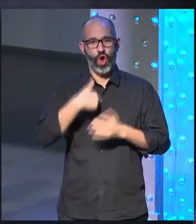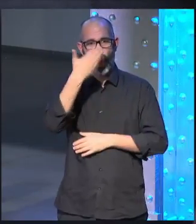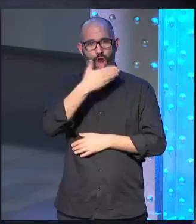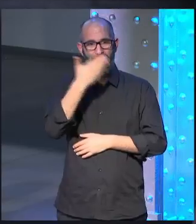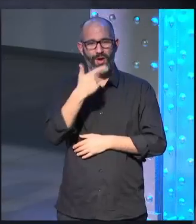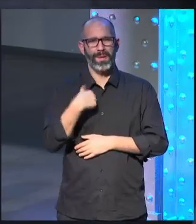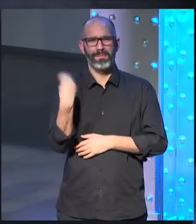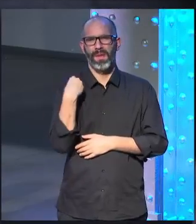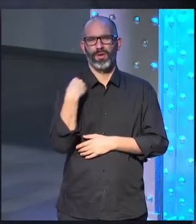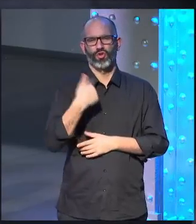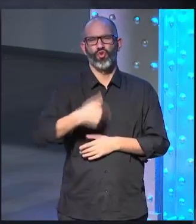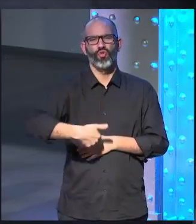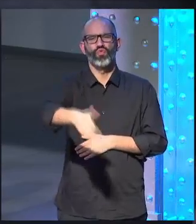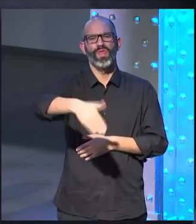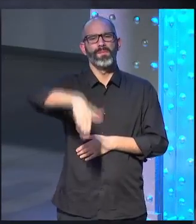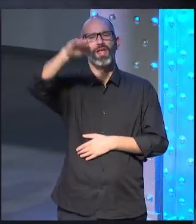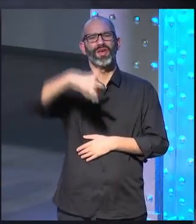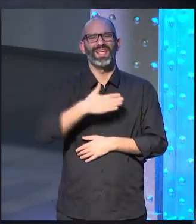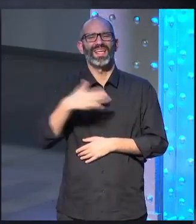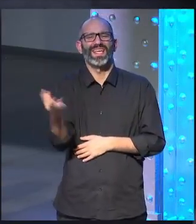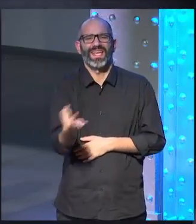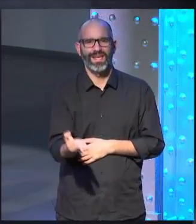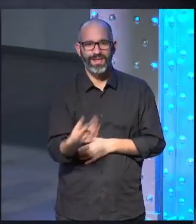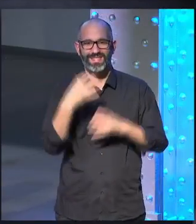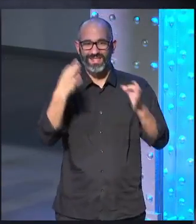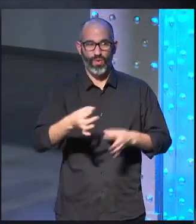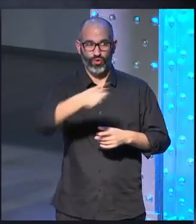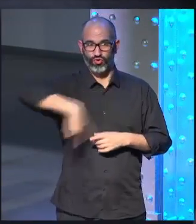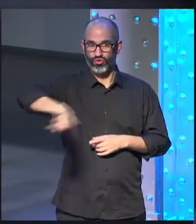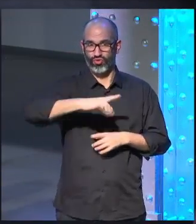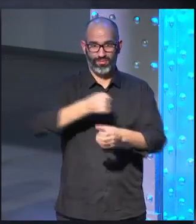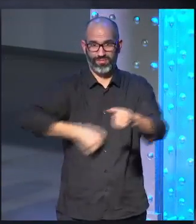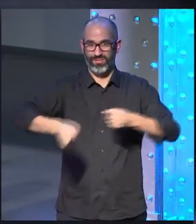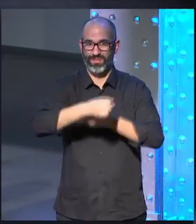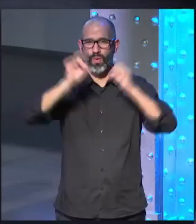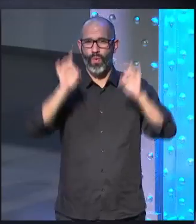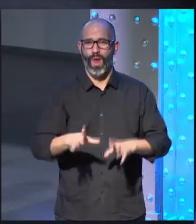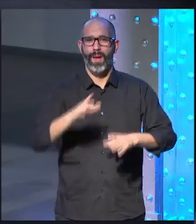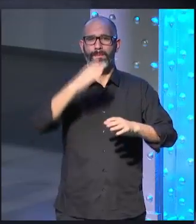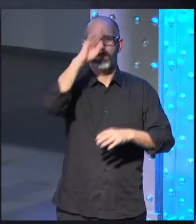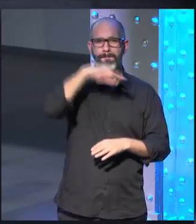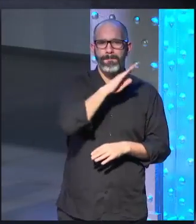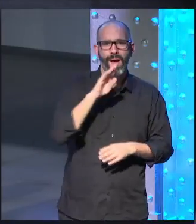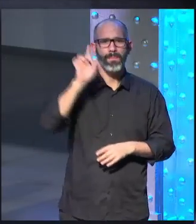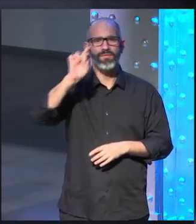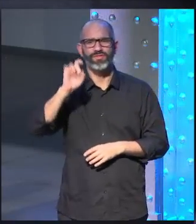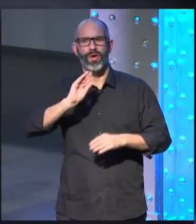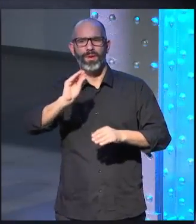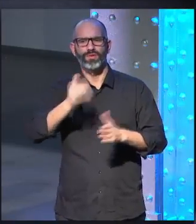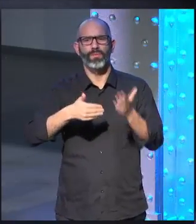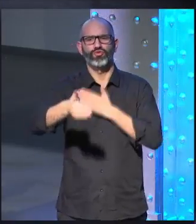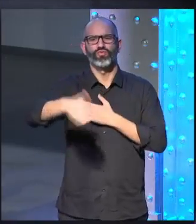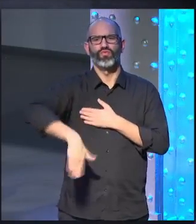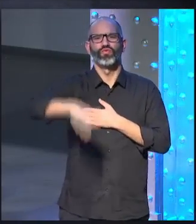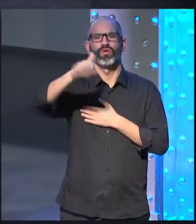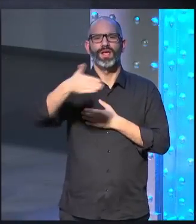colegio, me preguntaban qué quería ser de mayor. Y muchos de vosotros seguro que os preguntaban lo mismo vuestros padres, vuestros profesores. ¿Qué quieres ser de mayor? Ah,